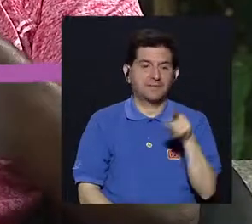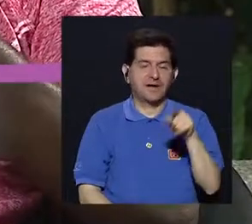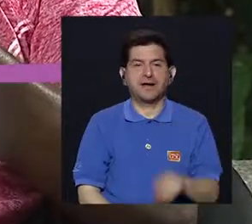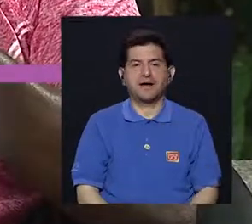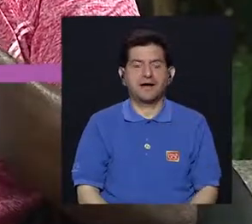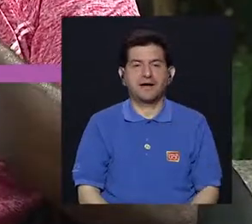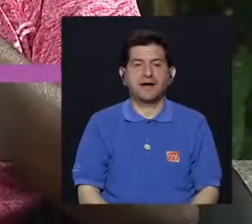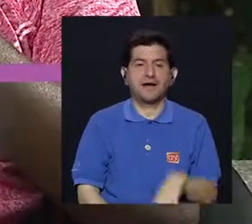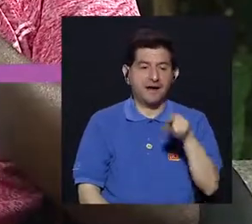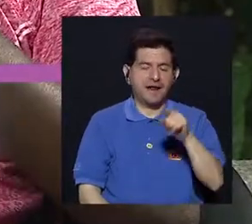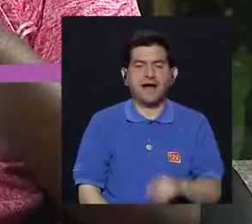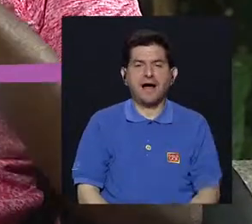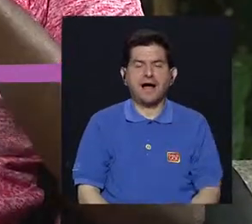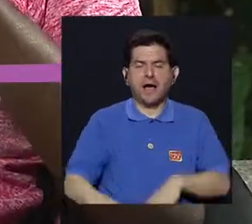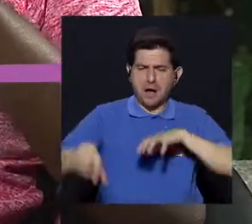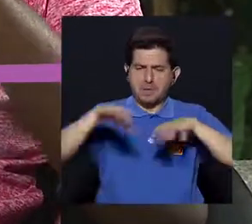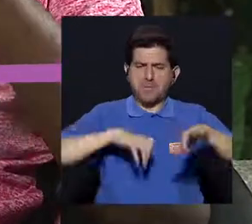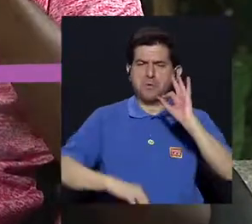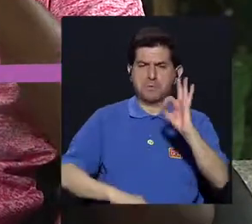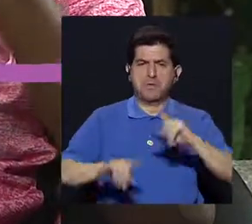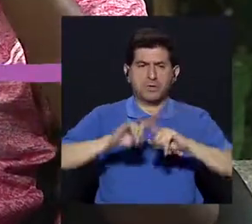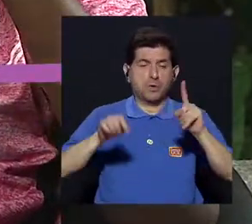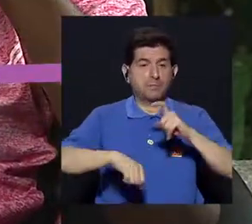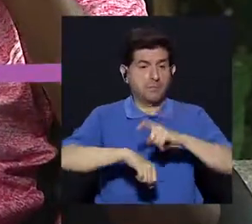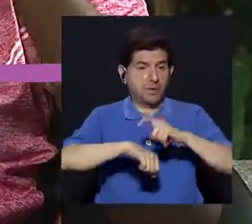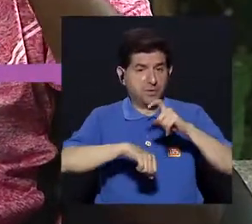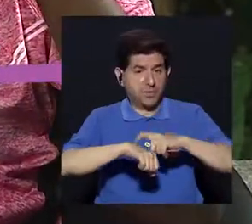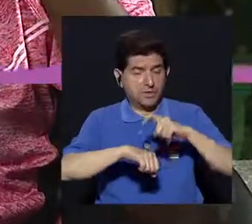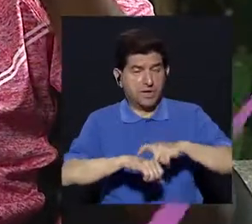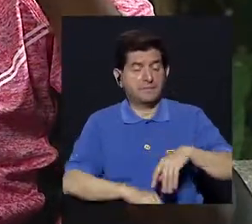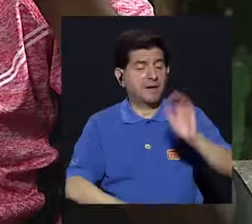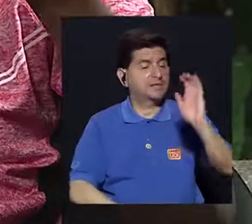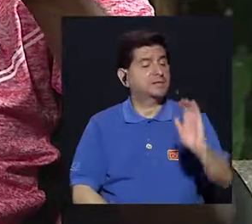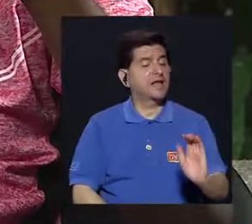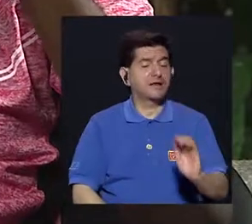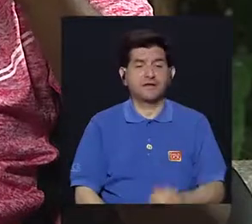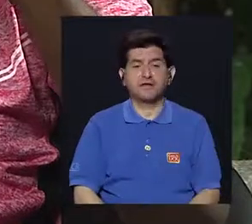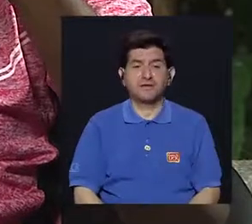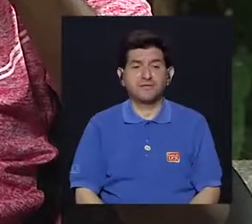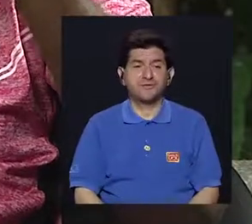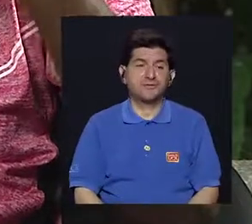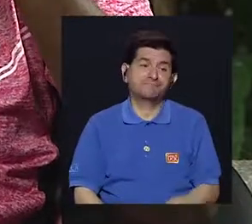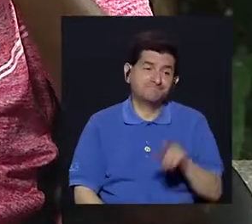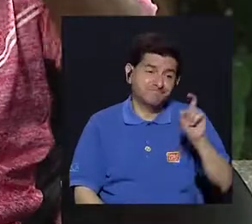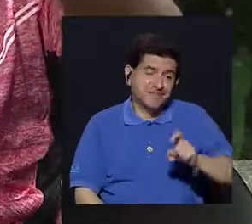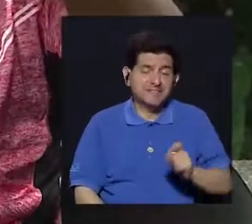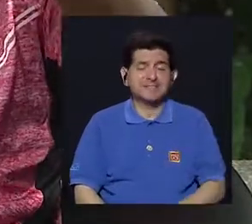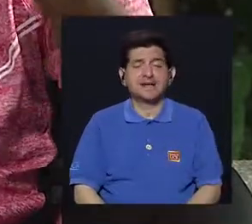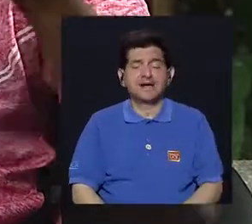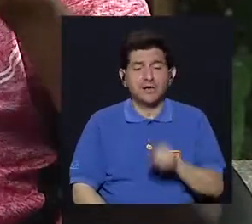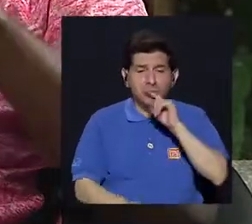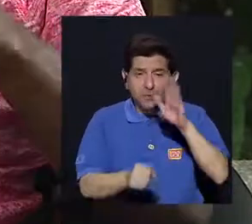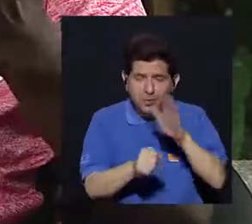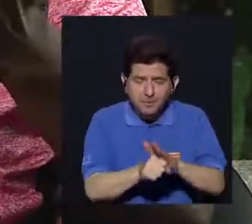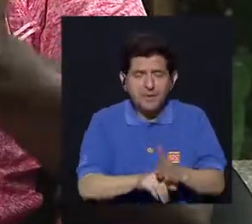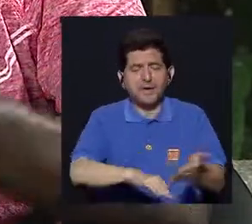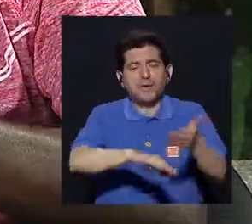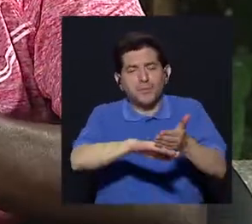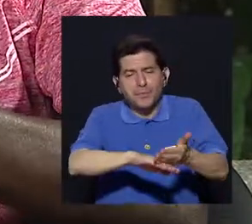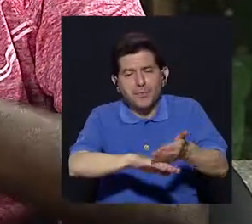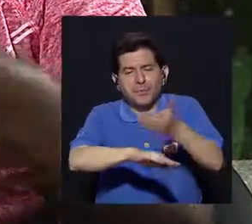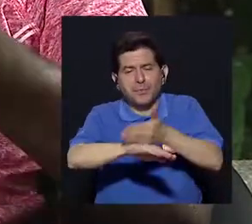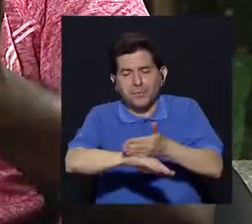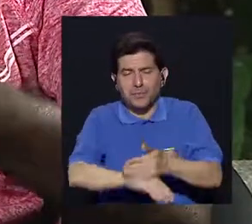la exquisitez del movimiento. Pero hay etapas que el niño tiene que ir, como decimos nosotros, pues quemando, ¿verdad?